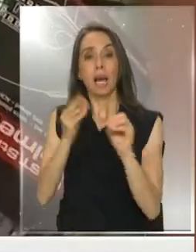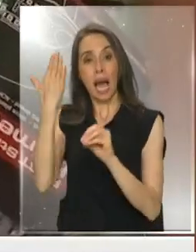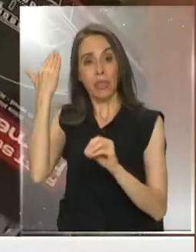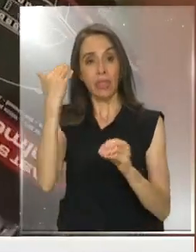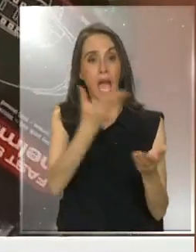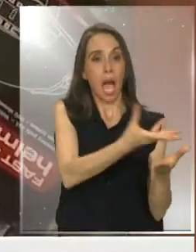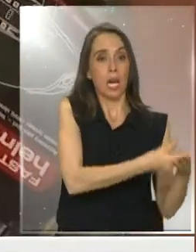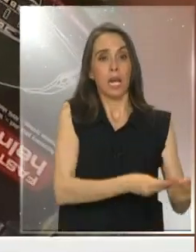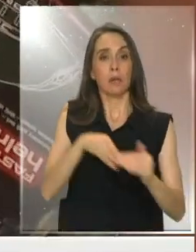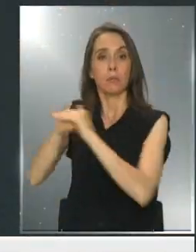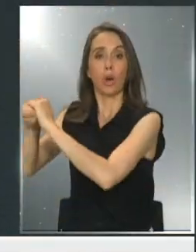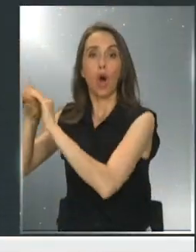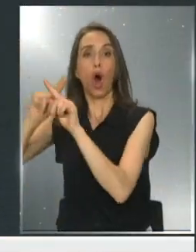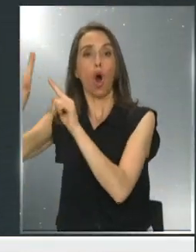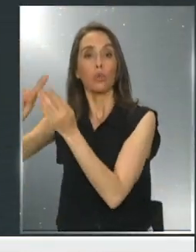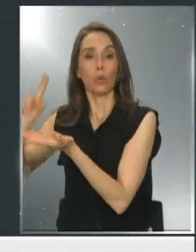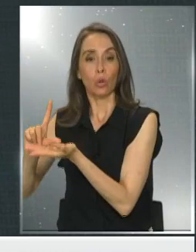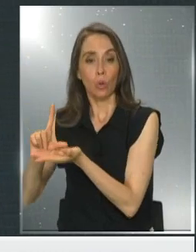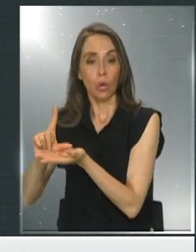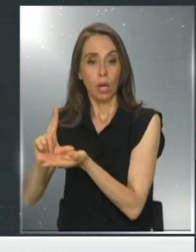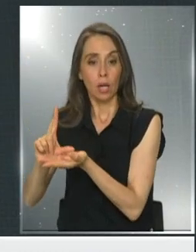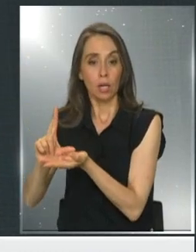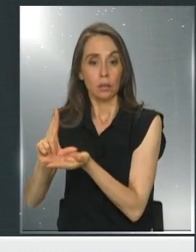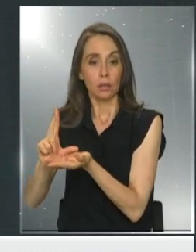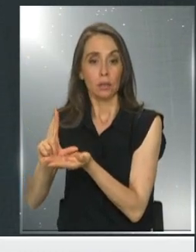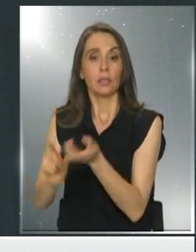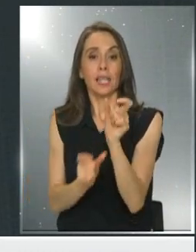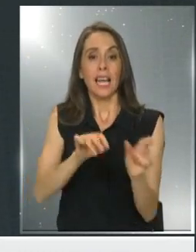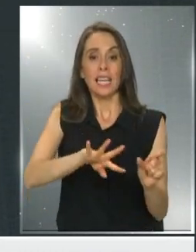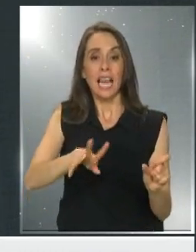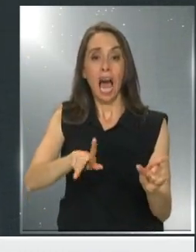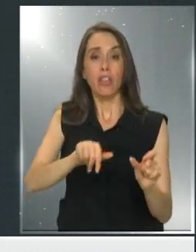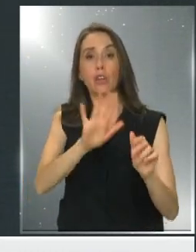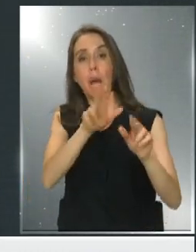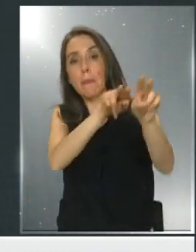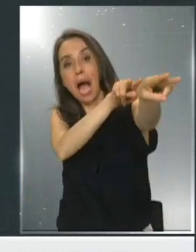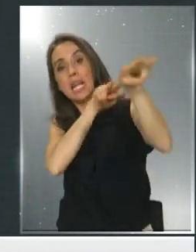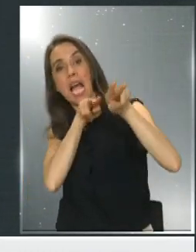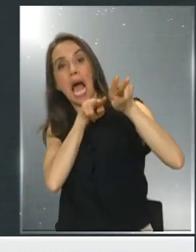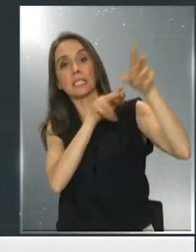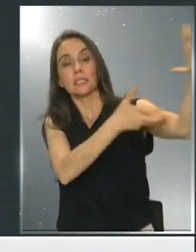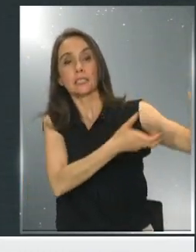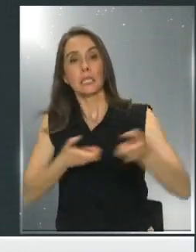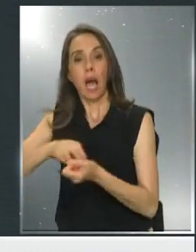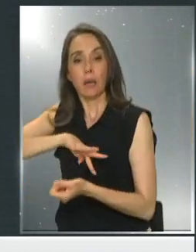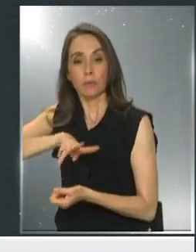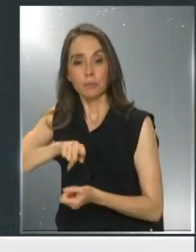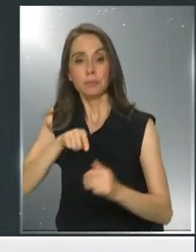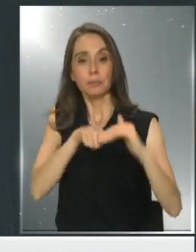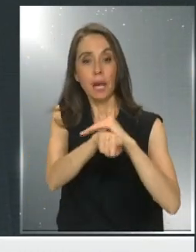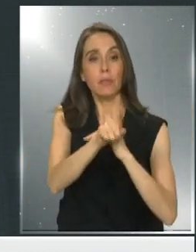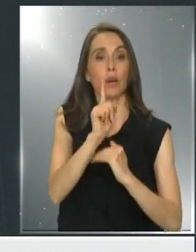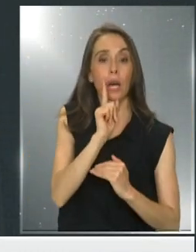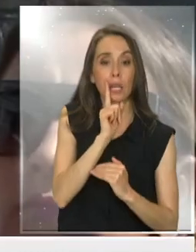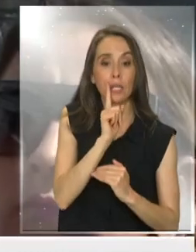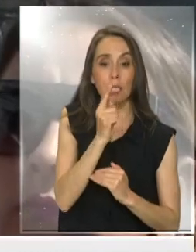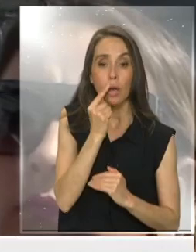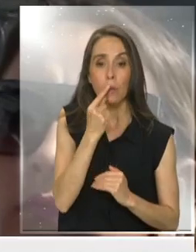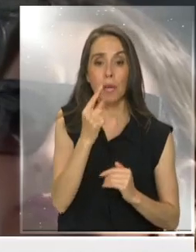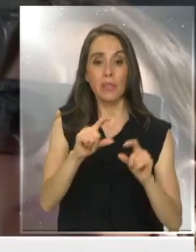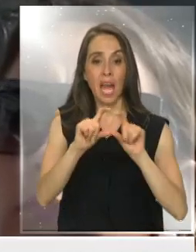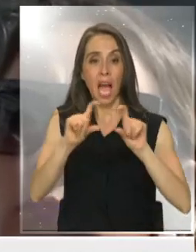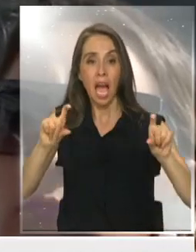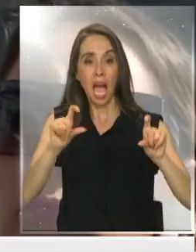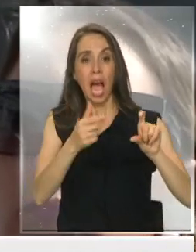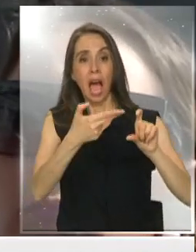días a otro lugar. Por eso solo se llevaron las de caza, pero había algo más en su interior. Munición de armas